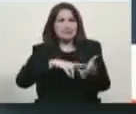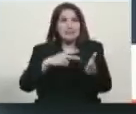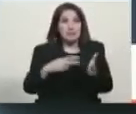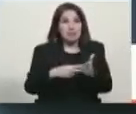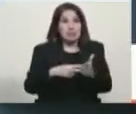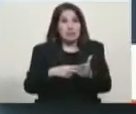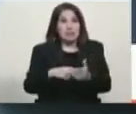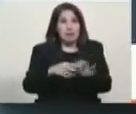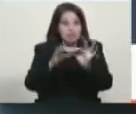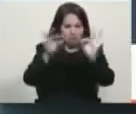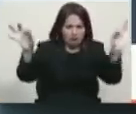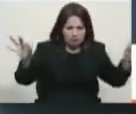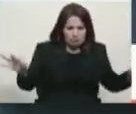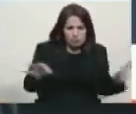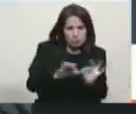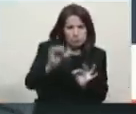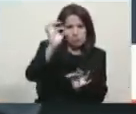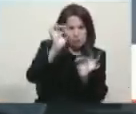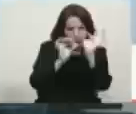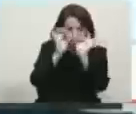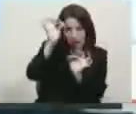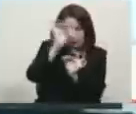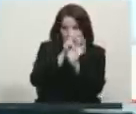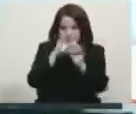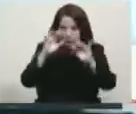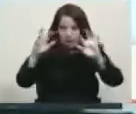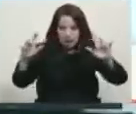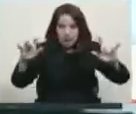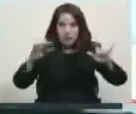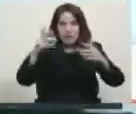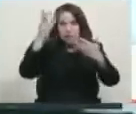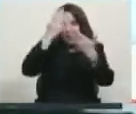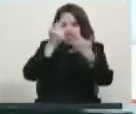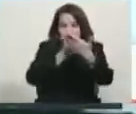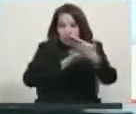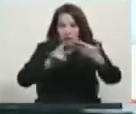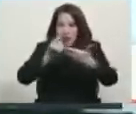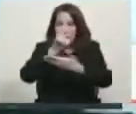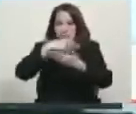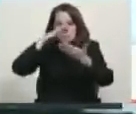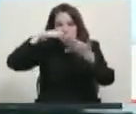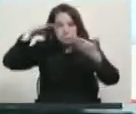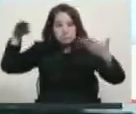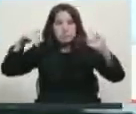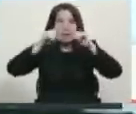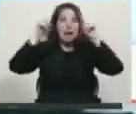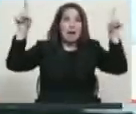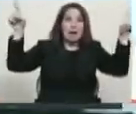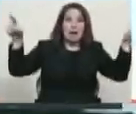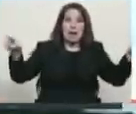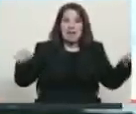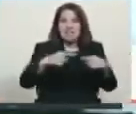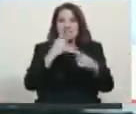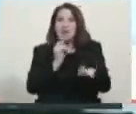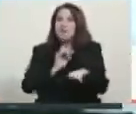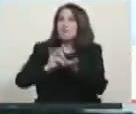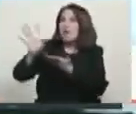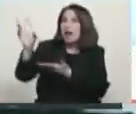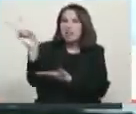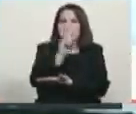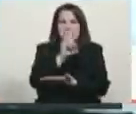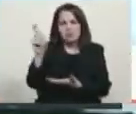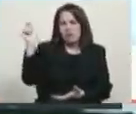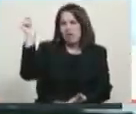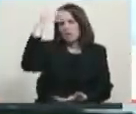tela en el piso, diseñar las letras, pintar, sí, una pancarta grandísima que decía, fuera de Venezuela, Donald